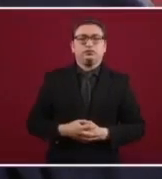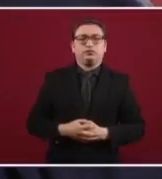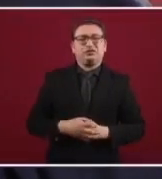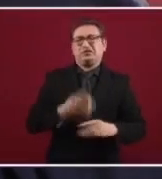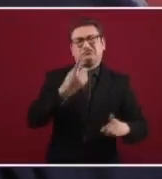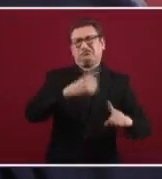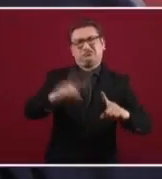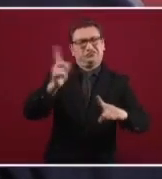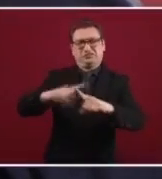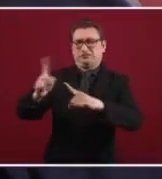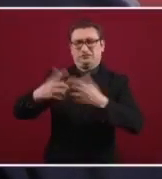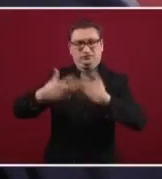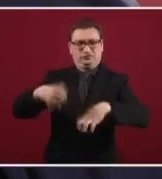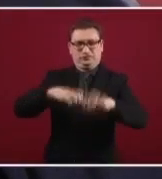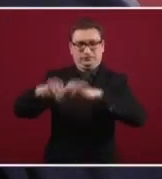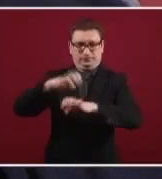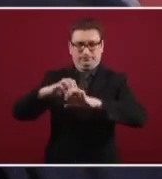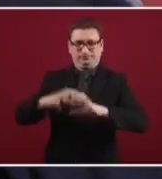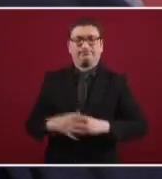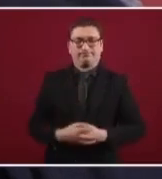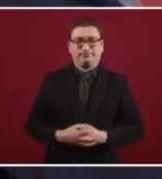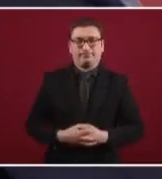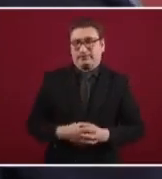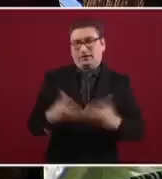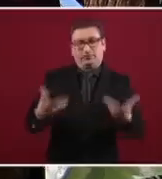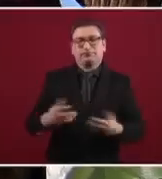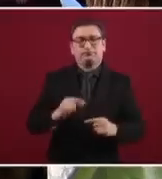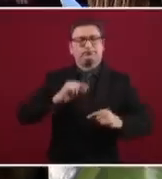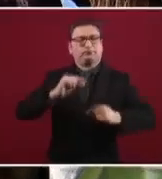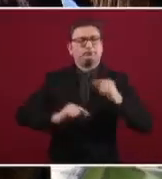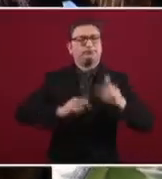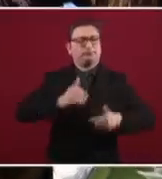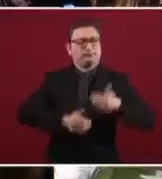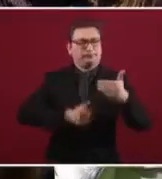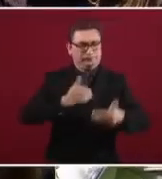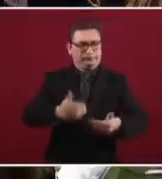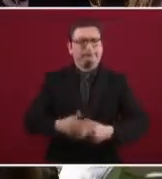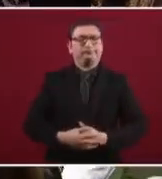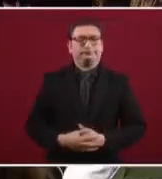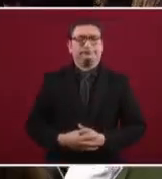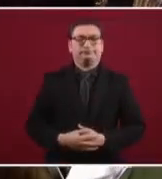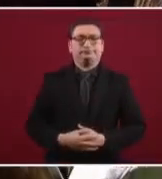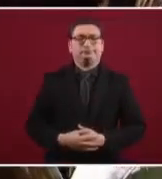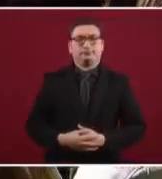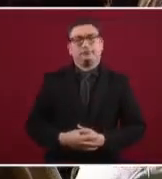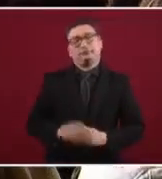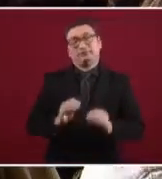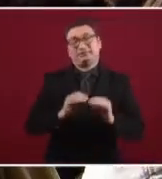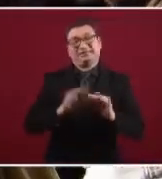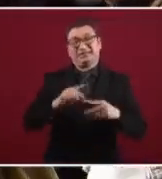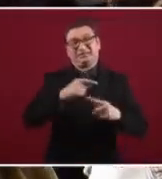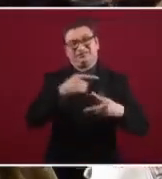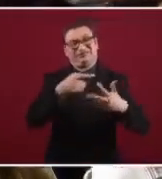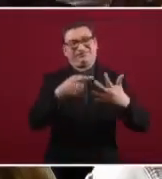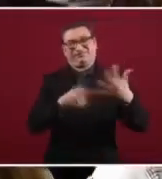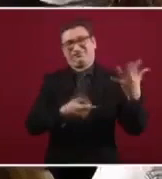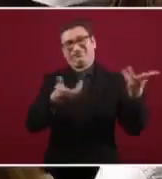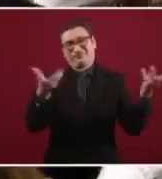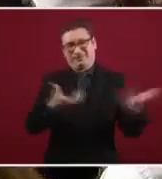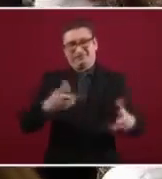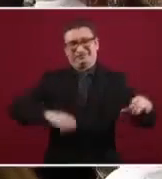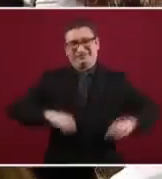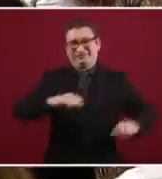y otras empresas. Entonces, ahí vamos. Todo eso pues lleva